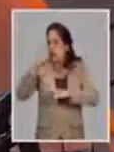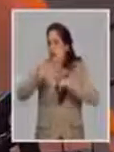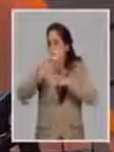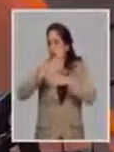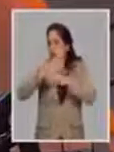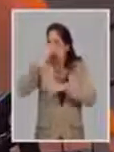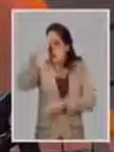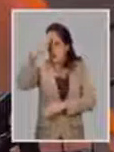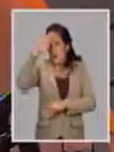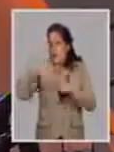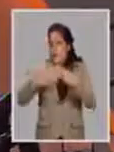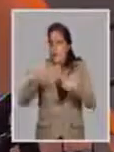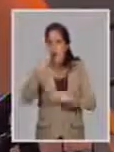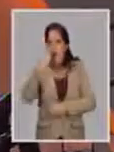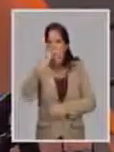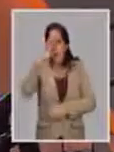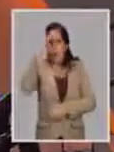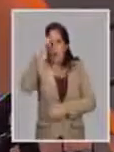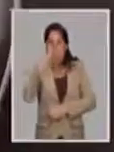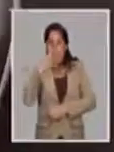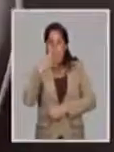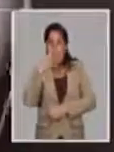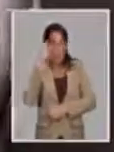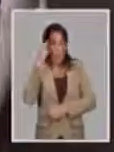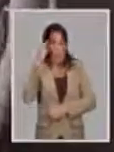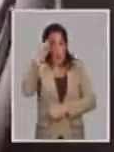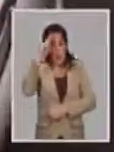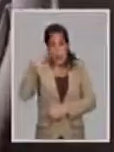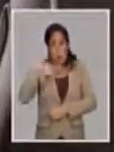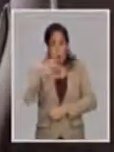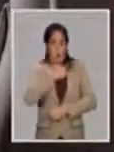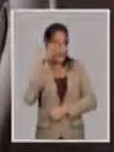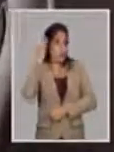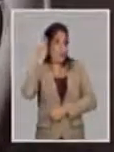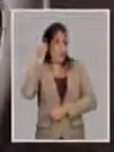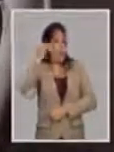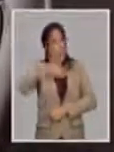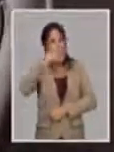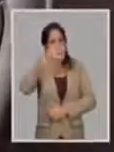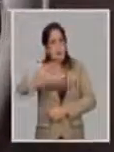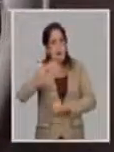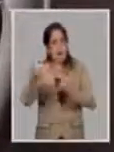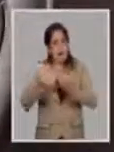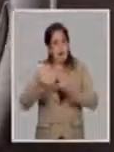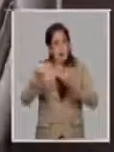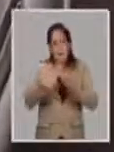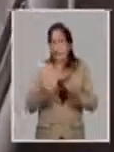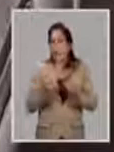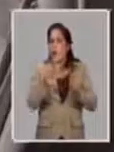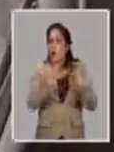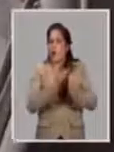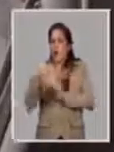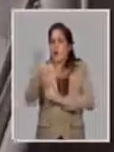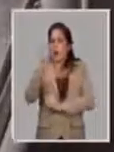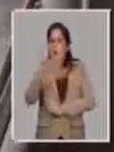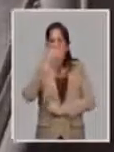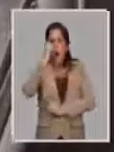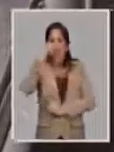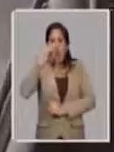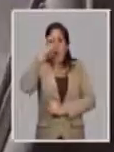estudios en Santiago de Cuba? ¿Por dónde andamos? Me gustaría que la doctora Verena pues nos actualizara con esa información, cómo va esa fase